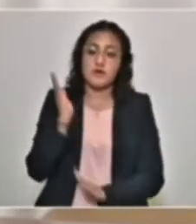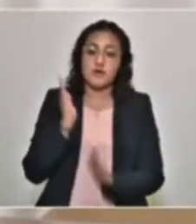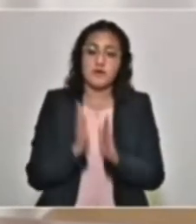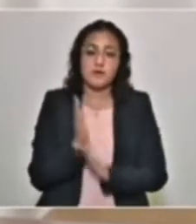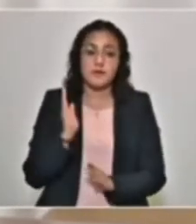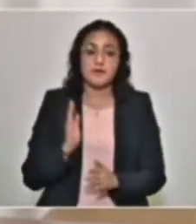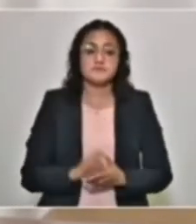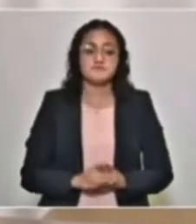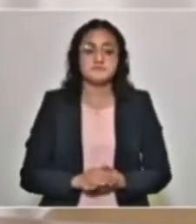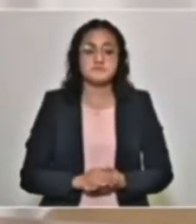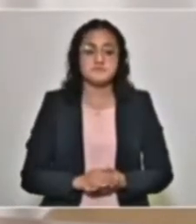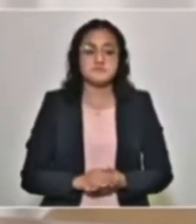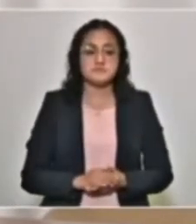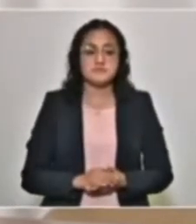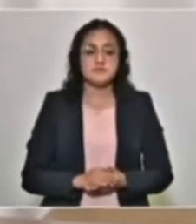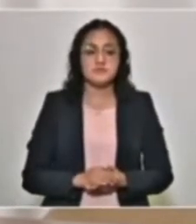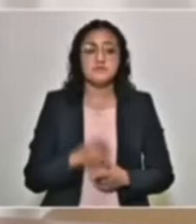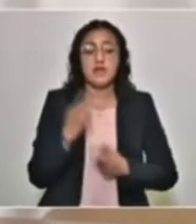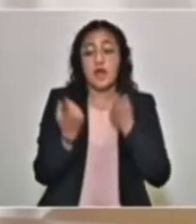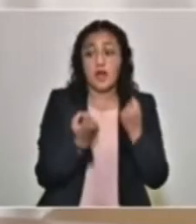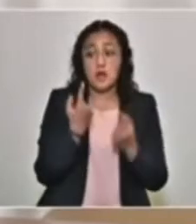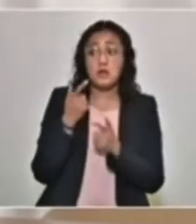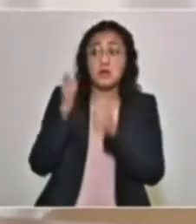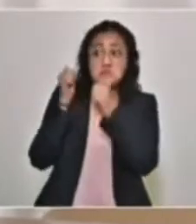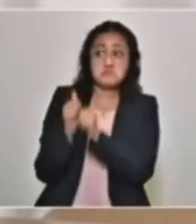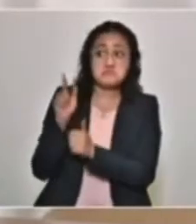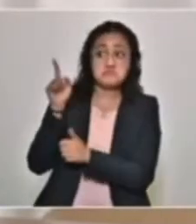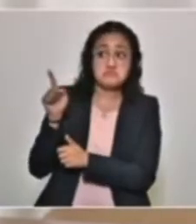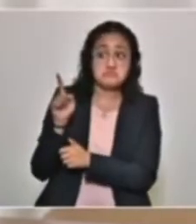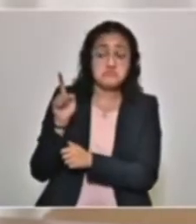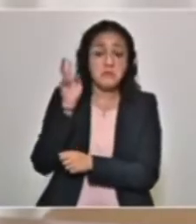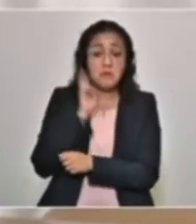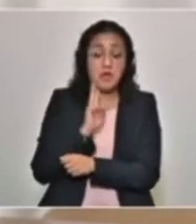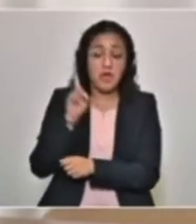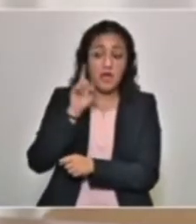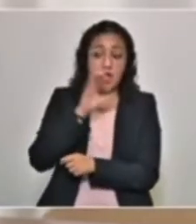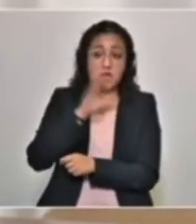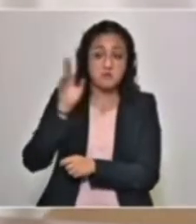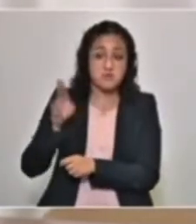viajaron, unos siguen de viaje en Cancún